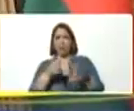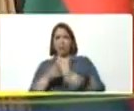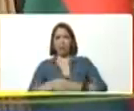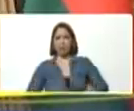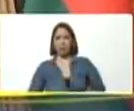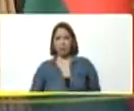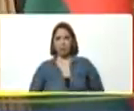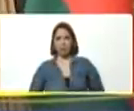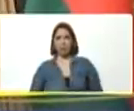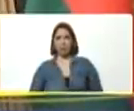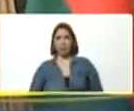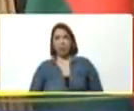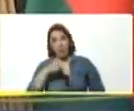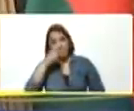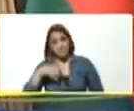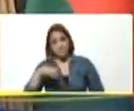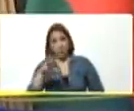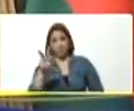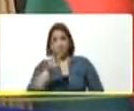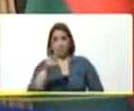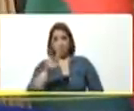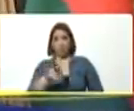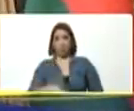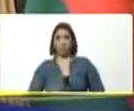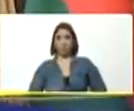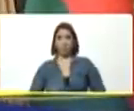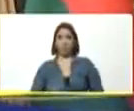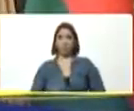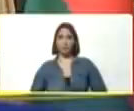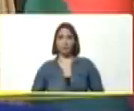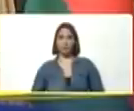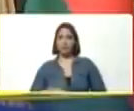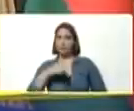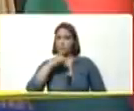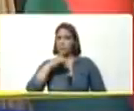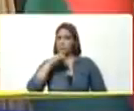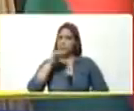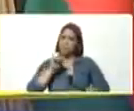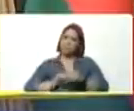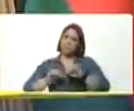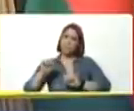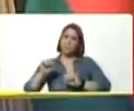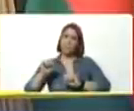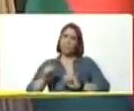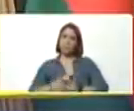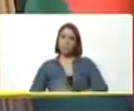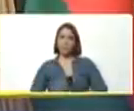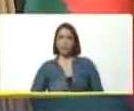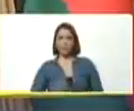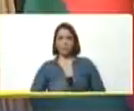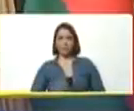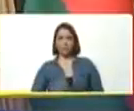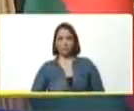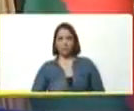Y el pueblo venezolano ha resistido, ha